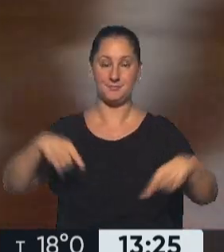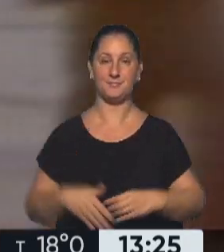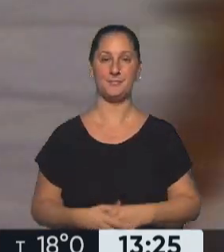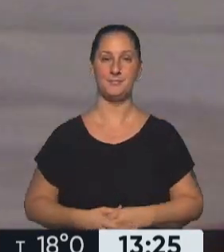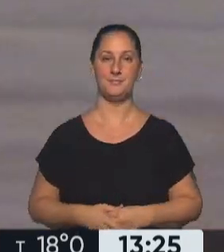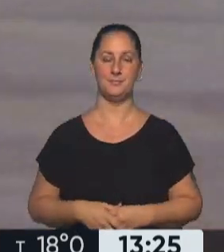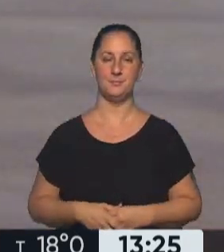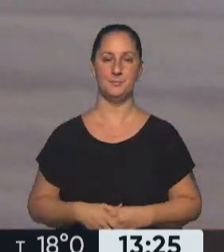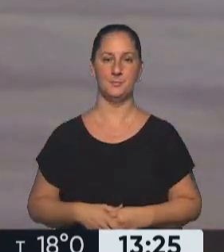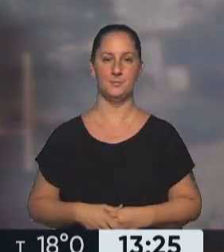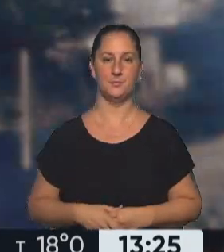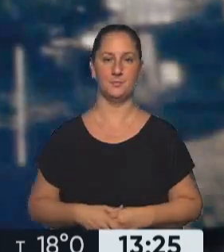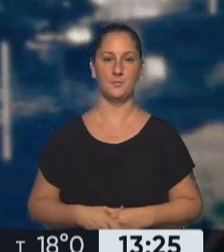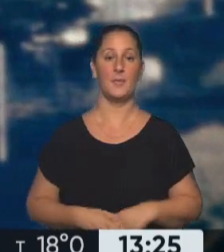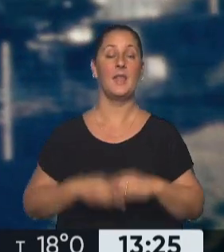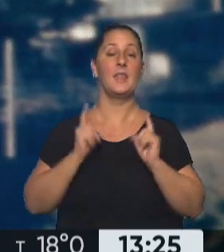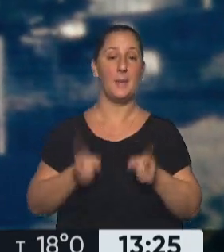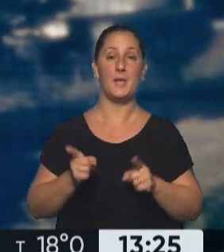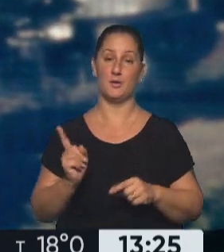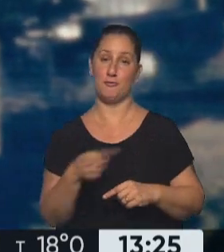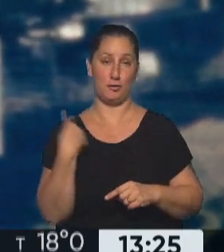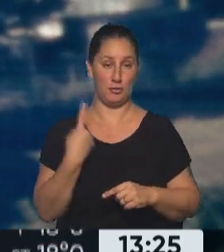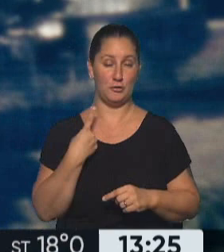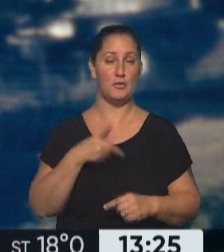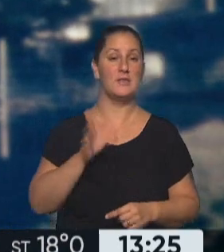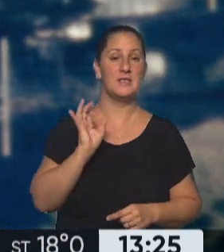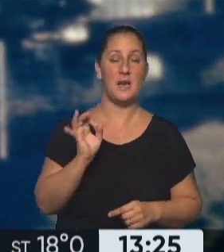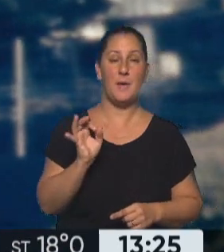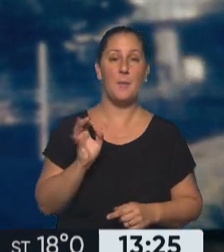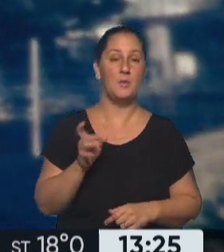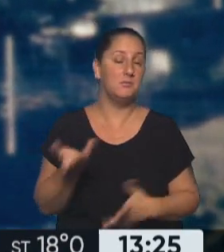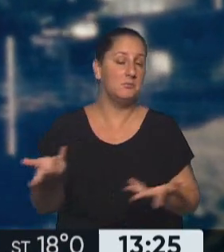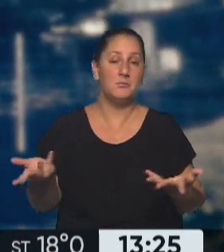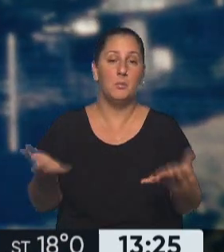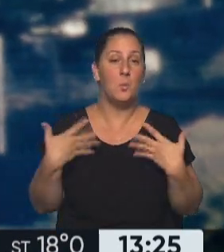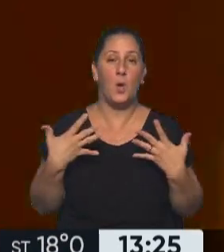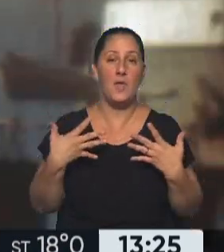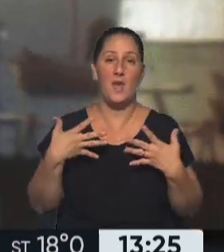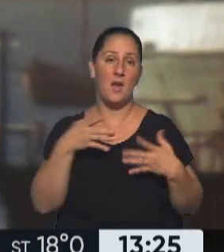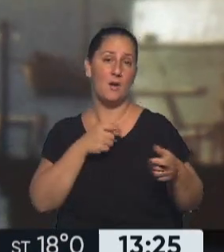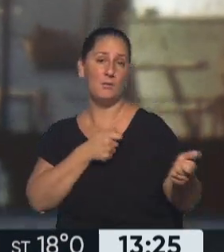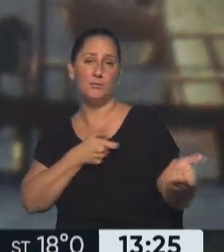servicio. Y porque sabíamos que en cualquier momento podía haber un ataque.